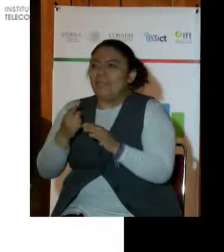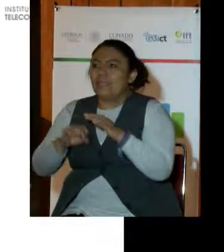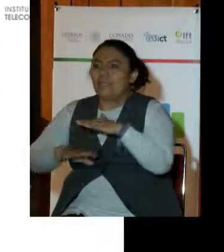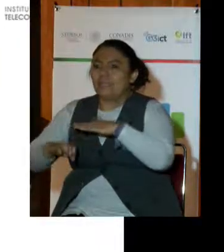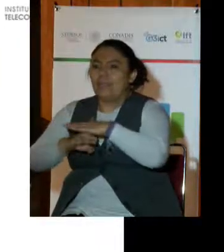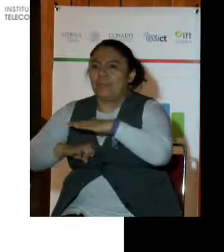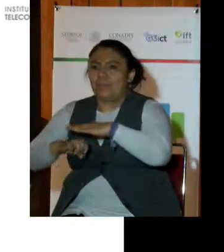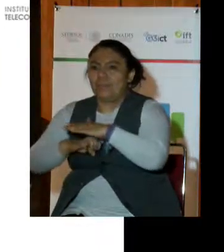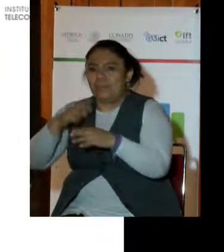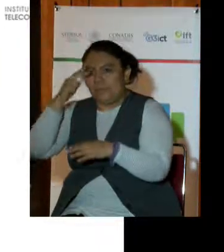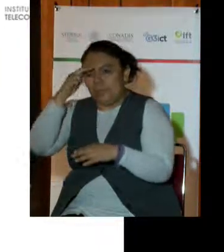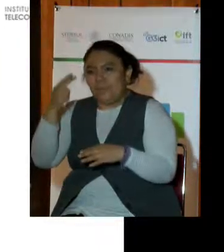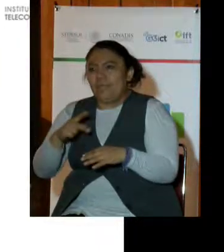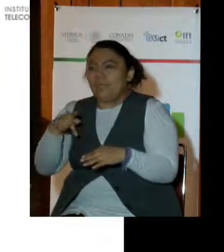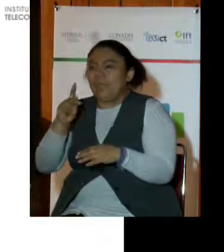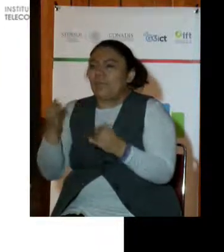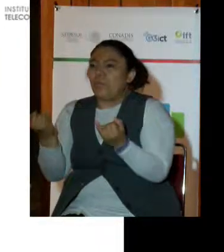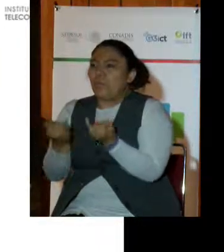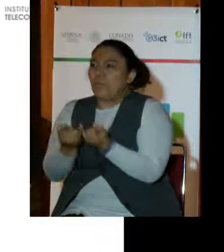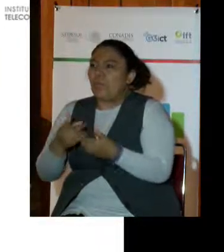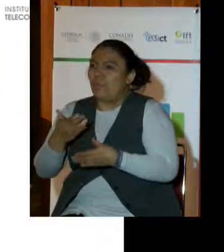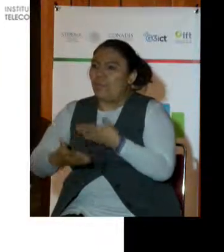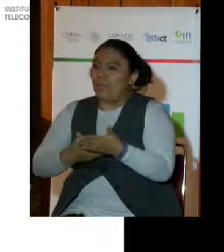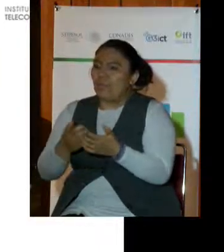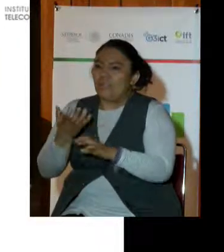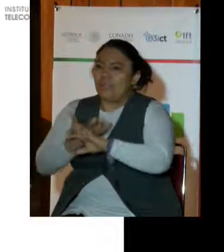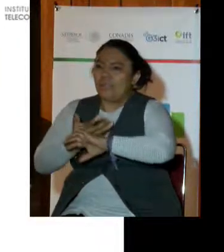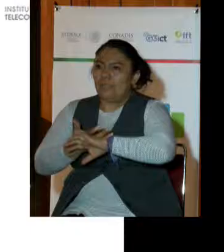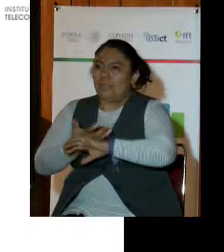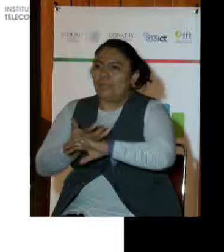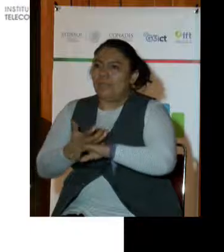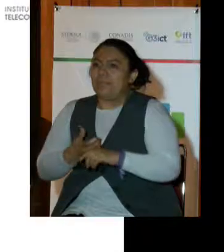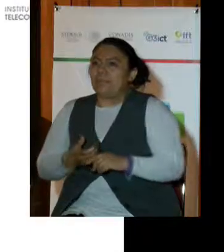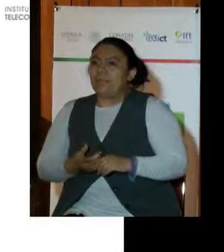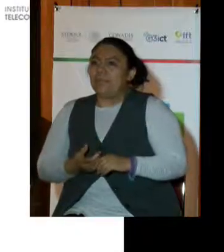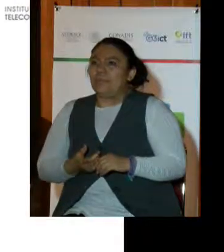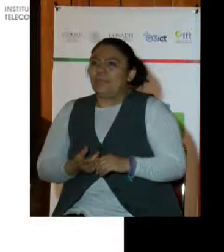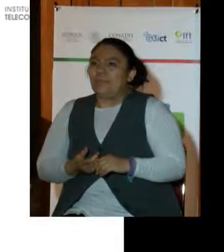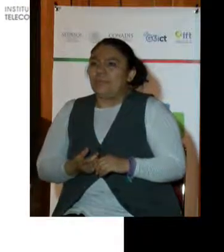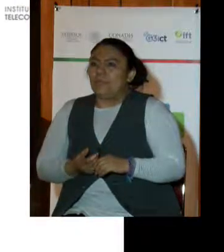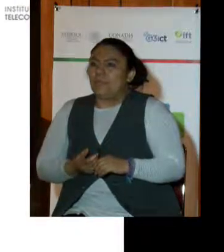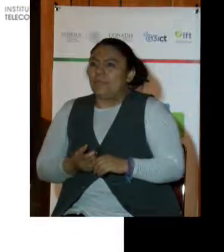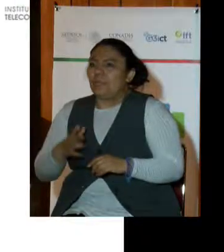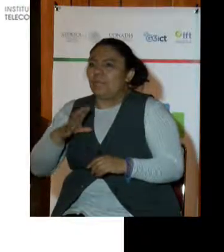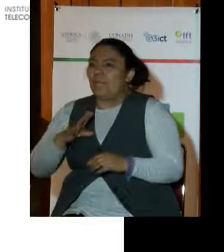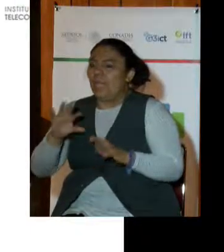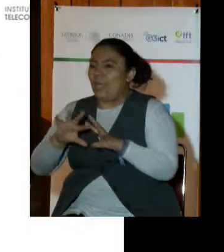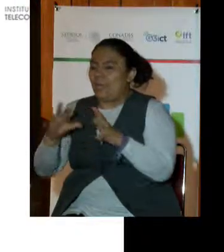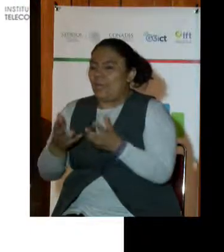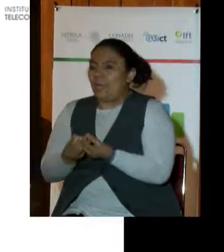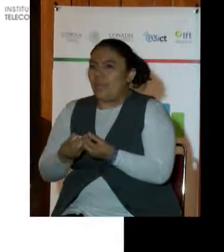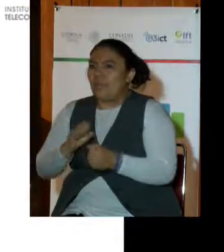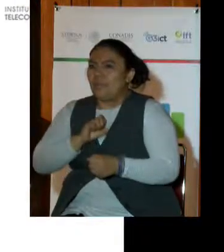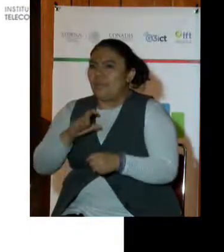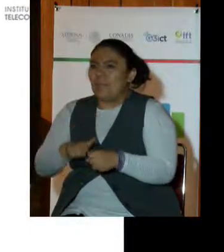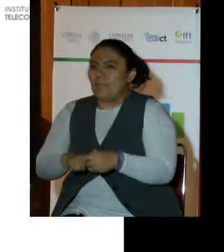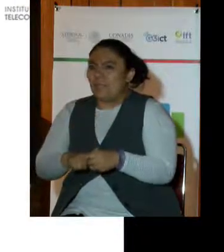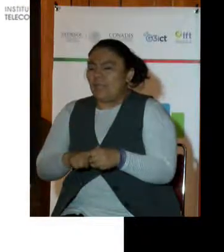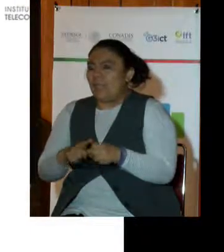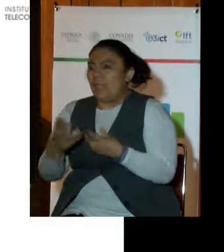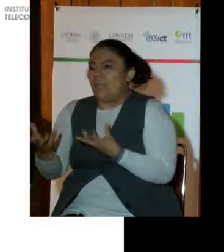pues que tendrá que igualar lo que ofrece en Estados Unidos con lo que ofrece en México. Hay paquetes especiales